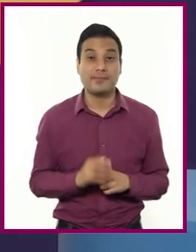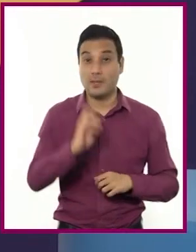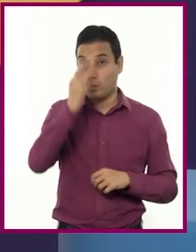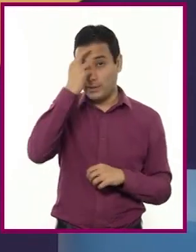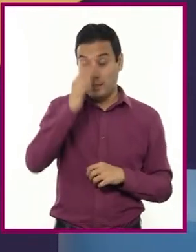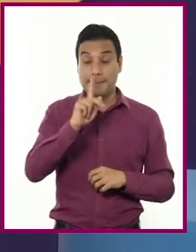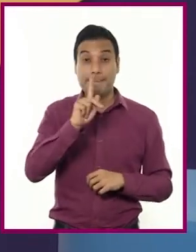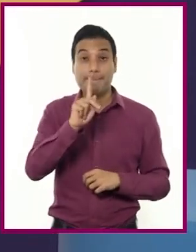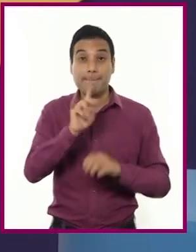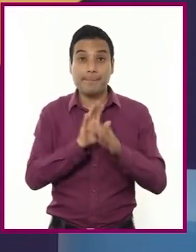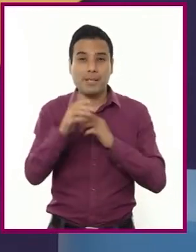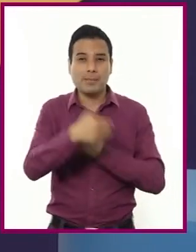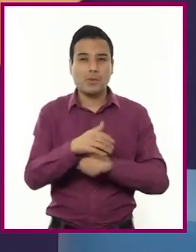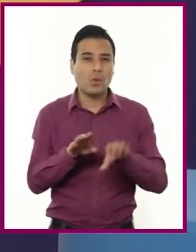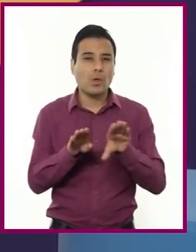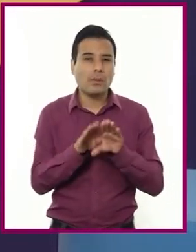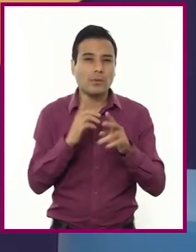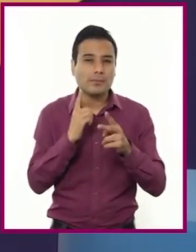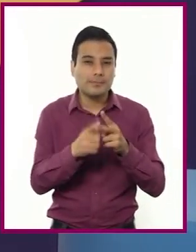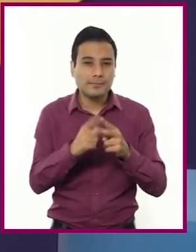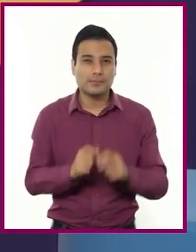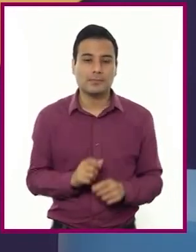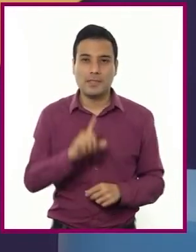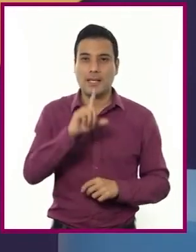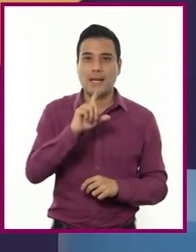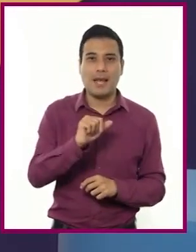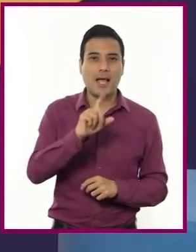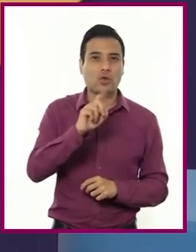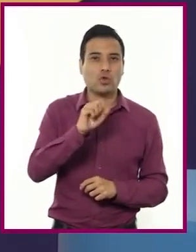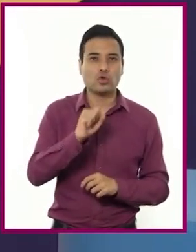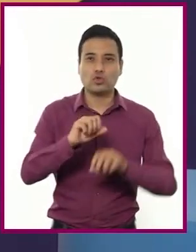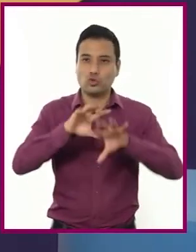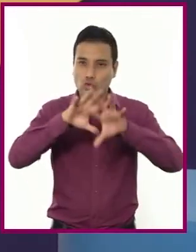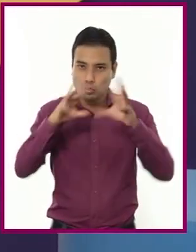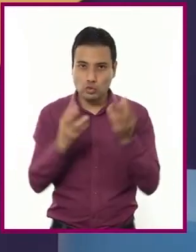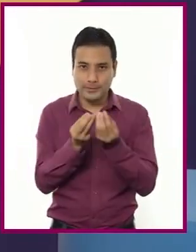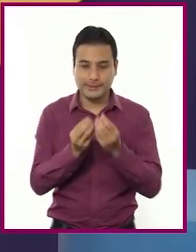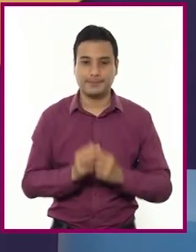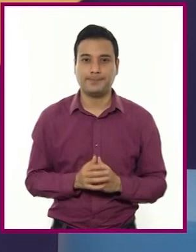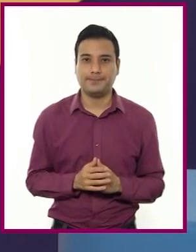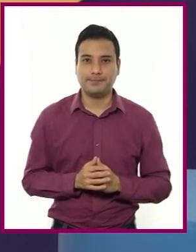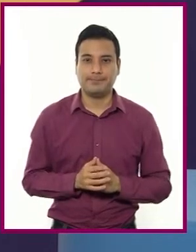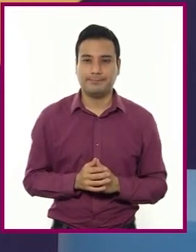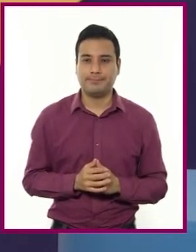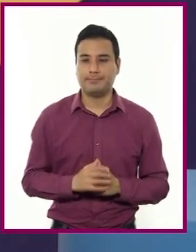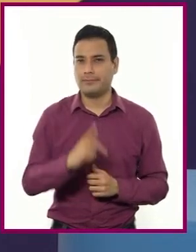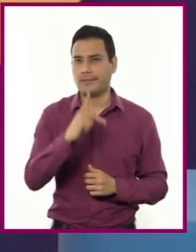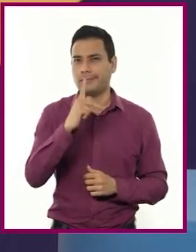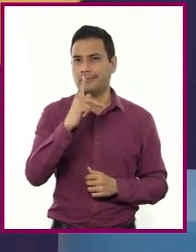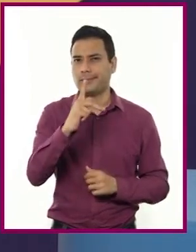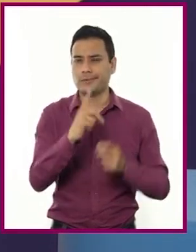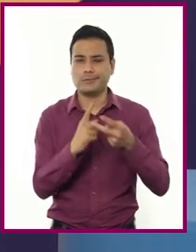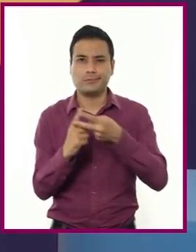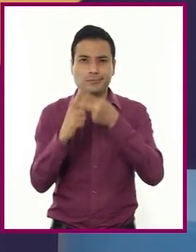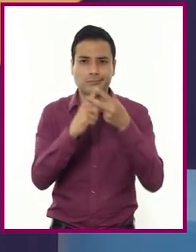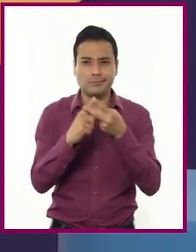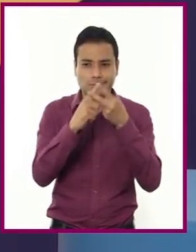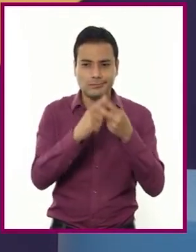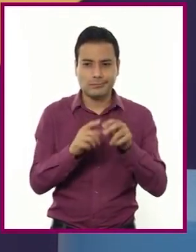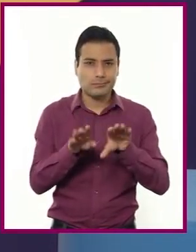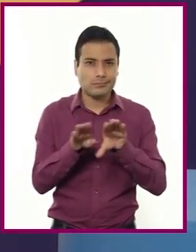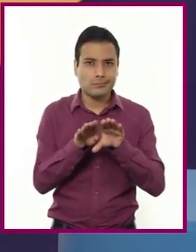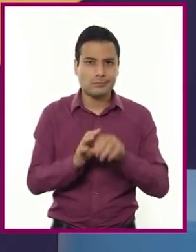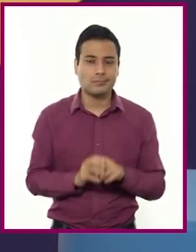cualquier figura se debe sumar la medida de todos sus lados. Entonces, el perímetro de la estrella está dado por la